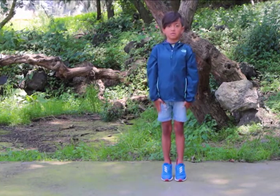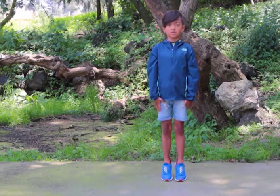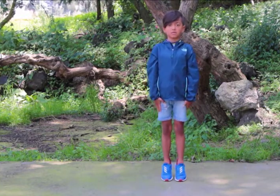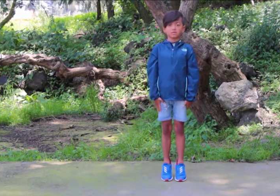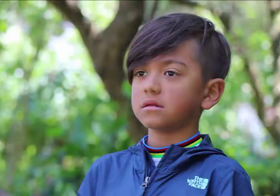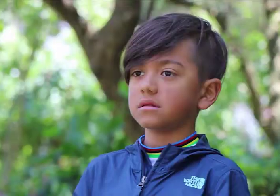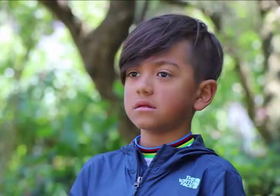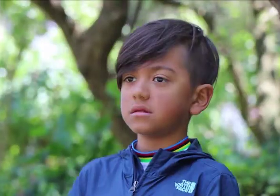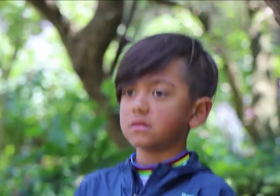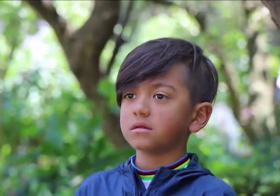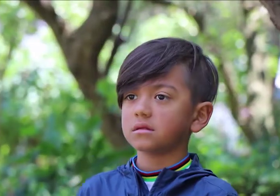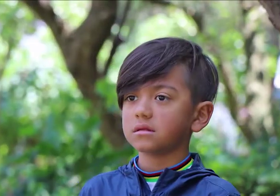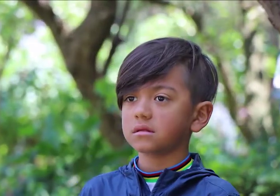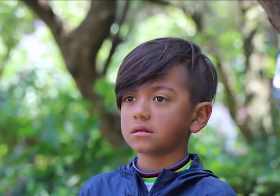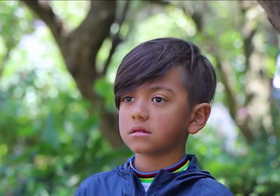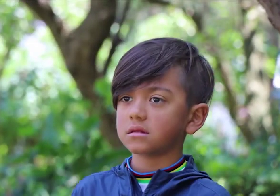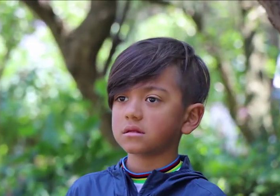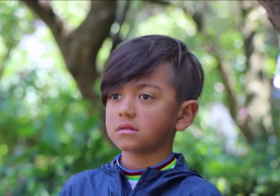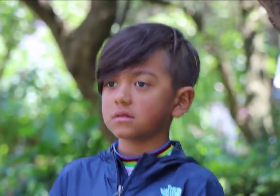bien, una más,